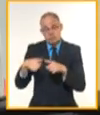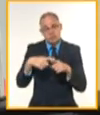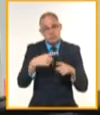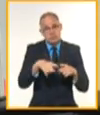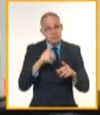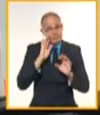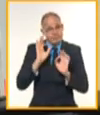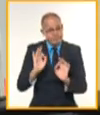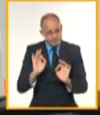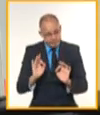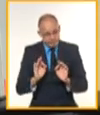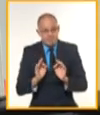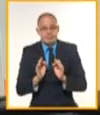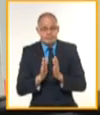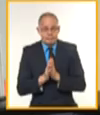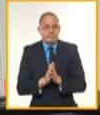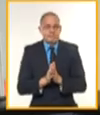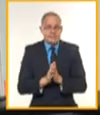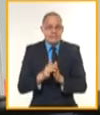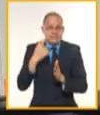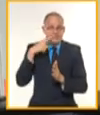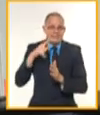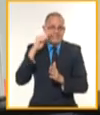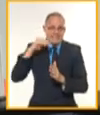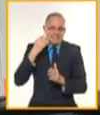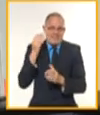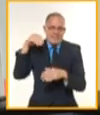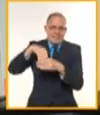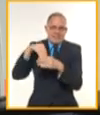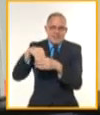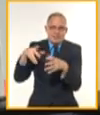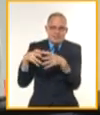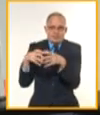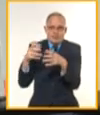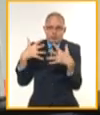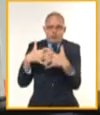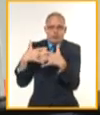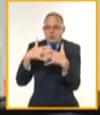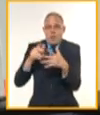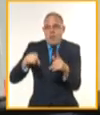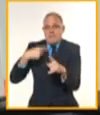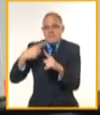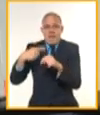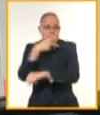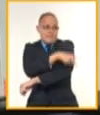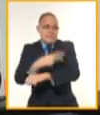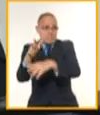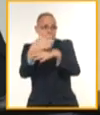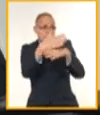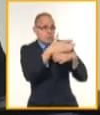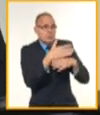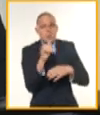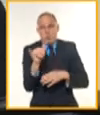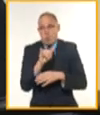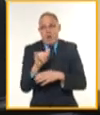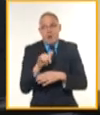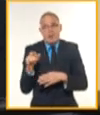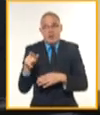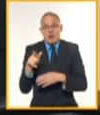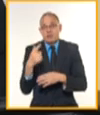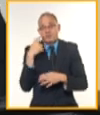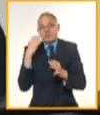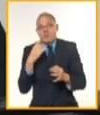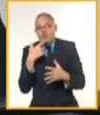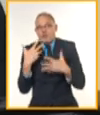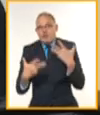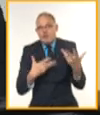que representa para ese país, sino por el impacto que tiene hacia las políticas en todo el mundo. Gracias a Talarí nuevamente y nosotros hacemos un